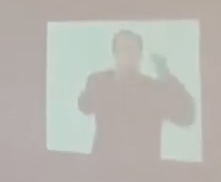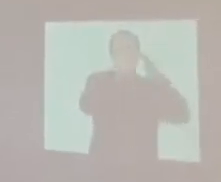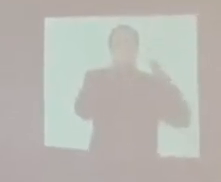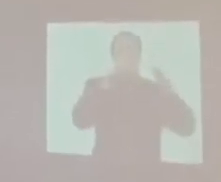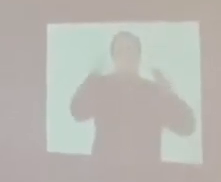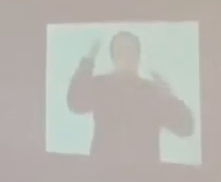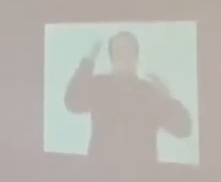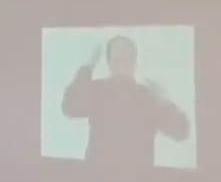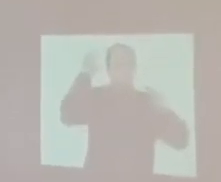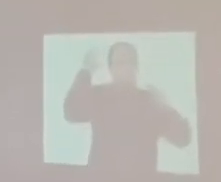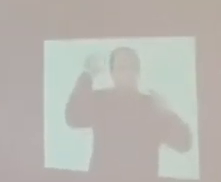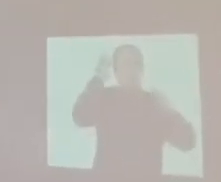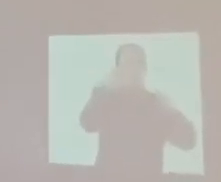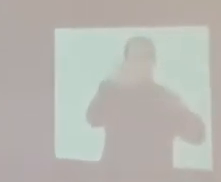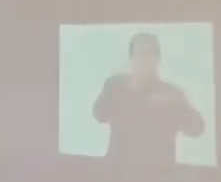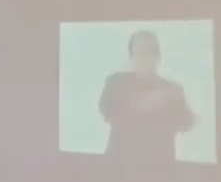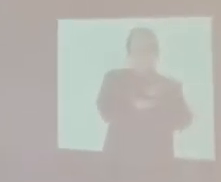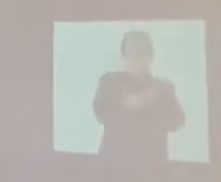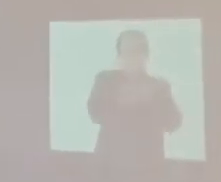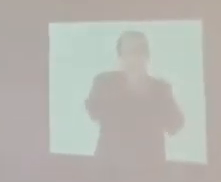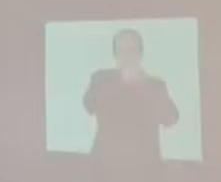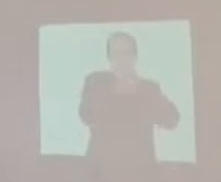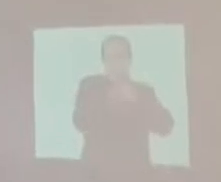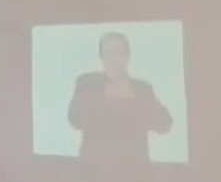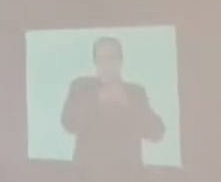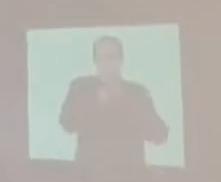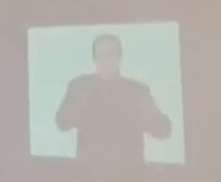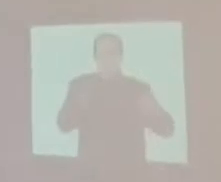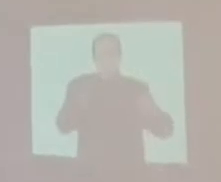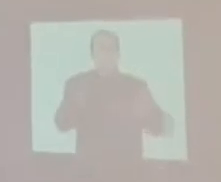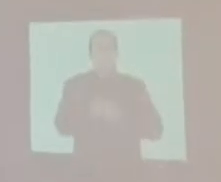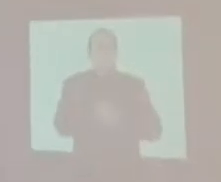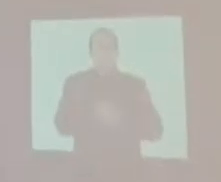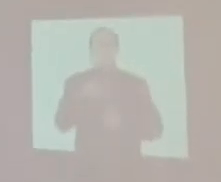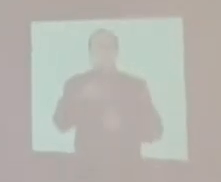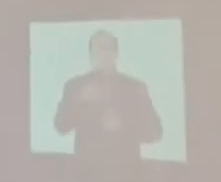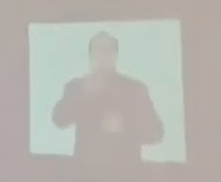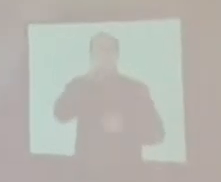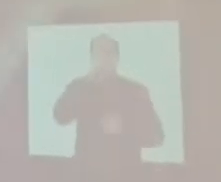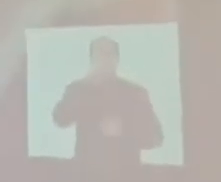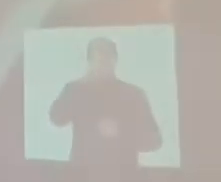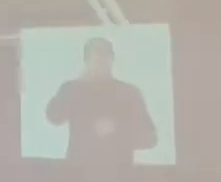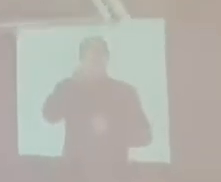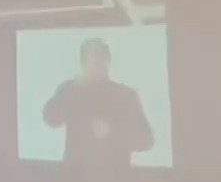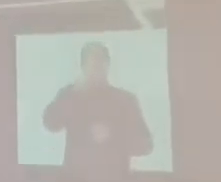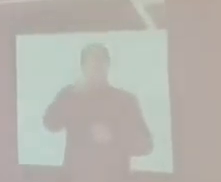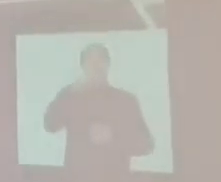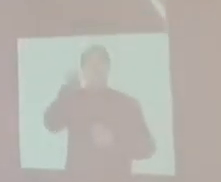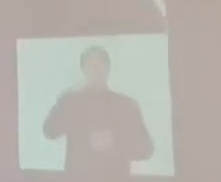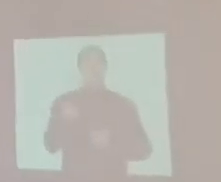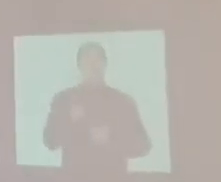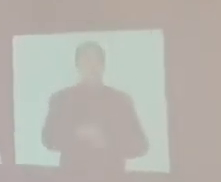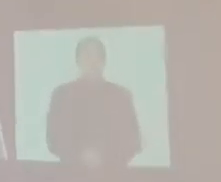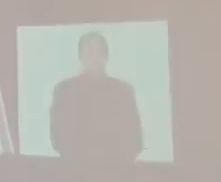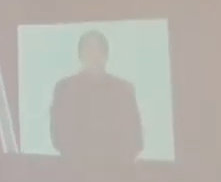solar más grande que tenga cualquier ciudad del mundo, que llegará a 18 megawatts.